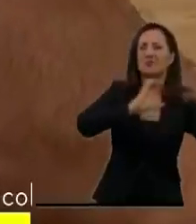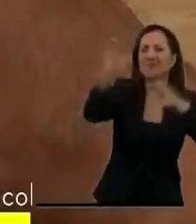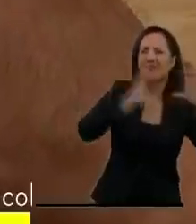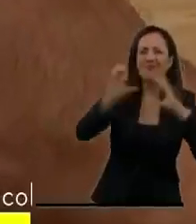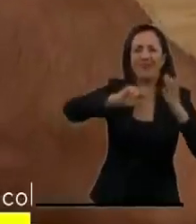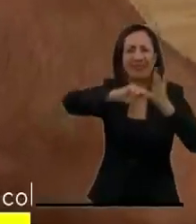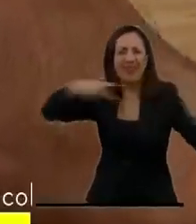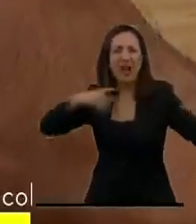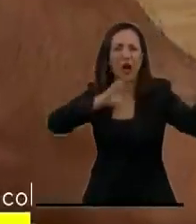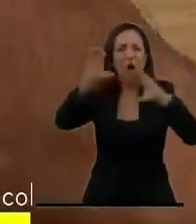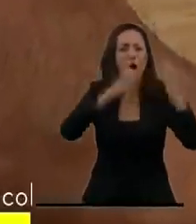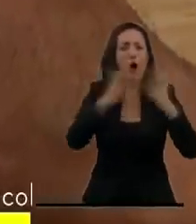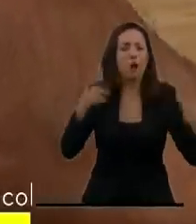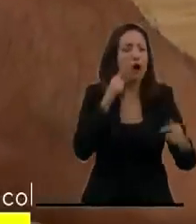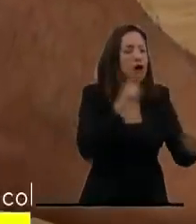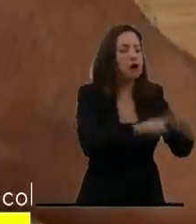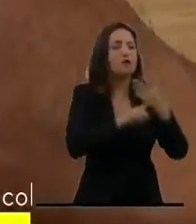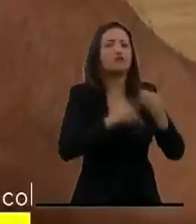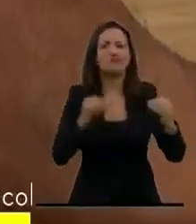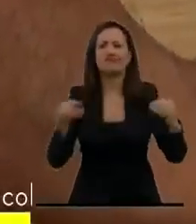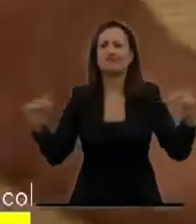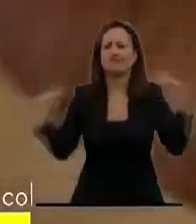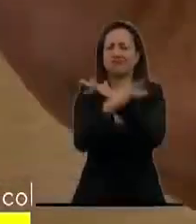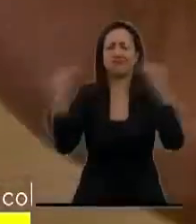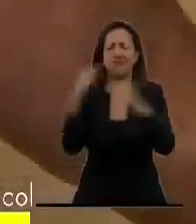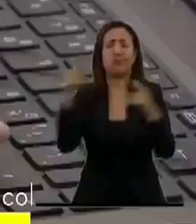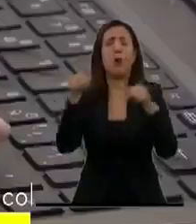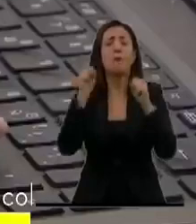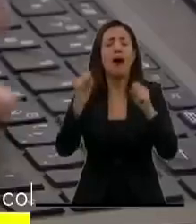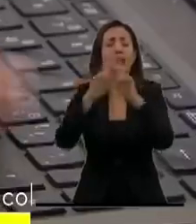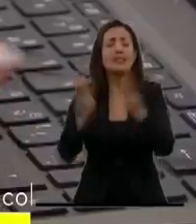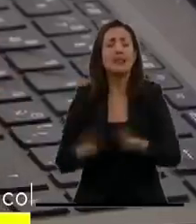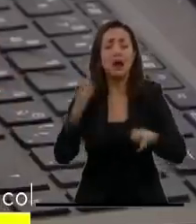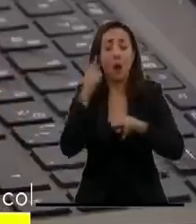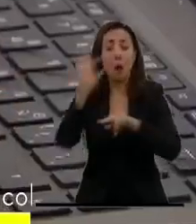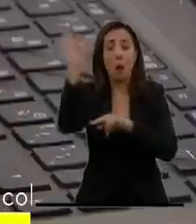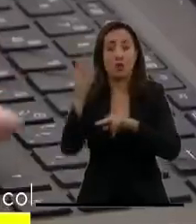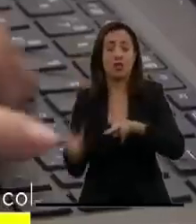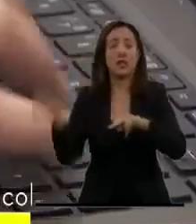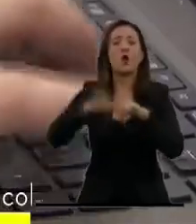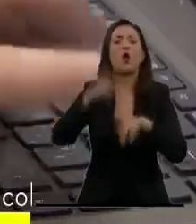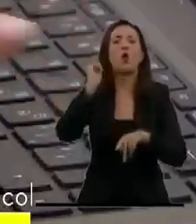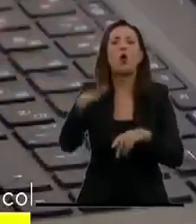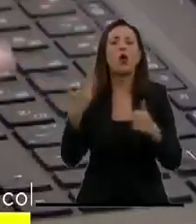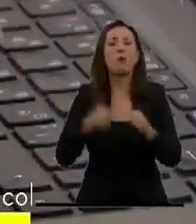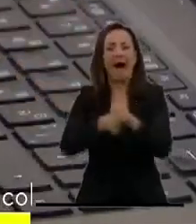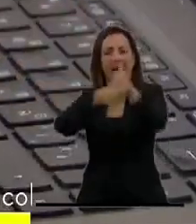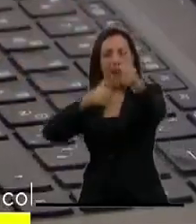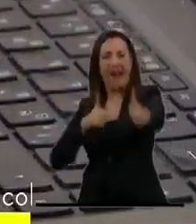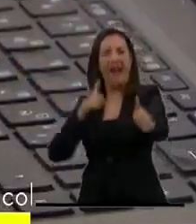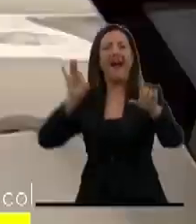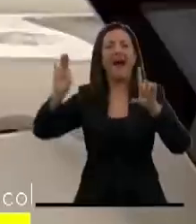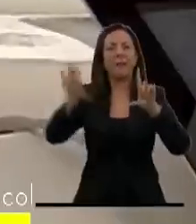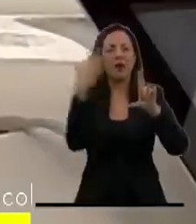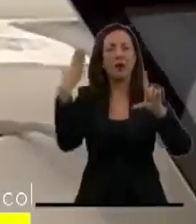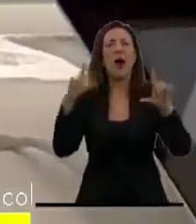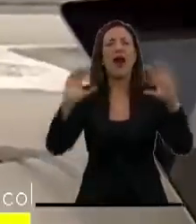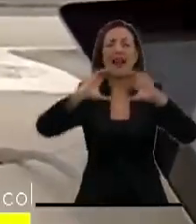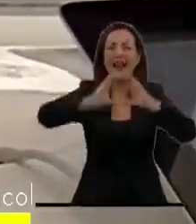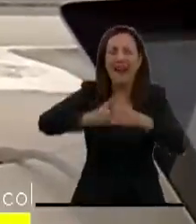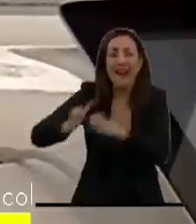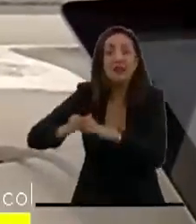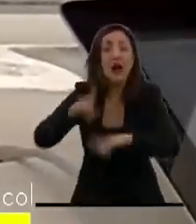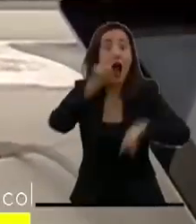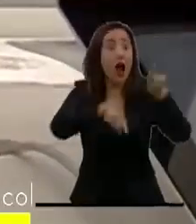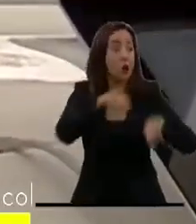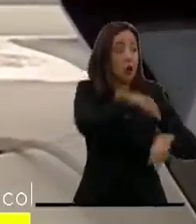de 37.8%. Esto se debe al teletrabajo y las clases virtuales. Y aunque, según los expertos, los proveedores